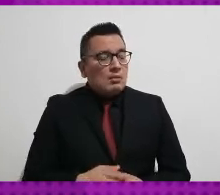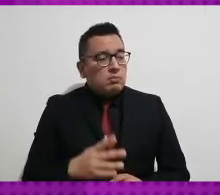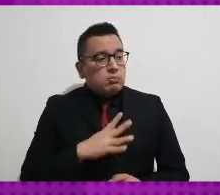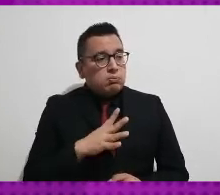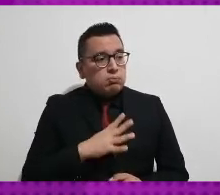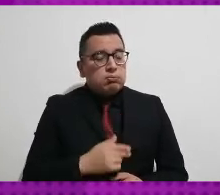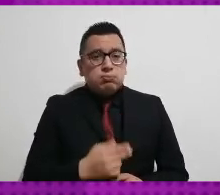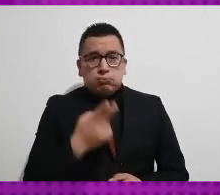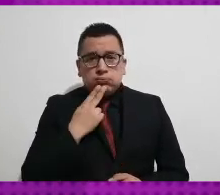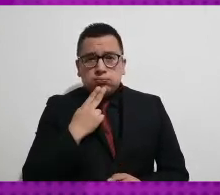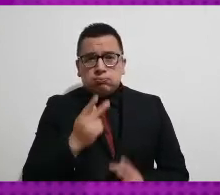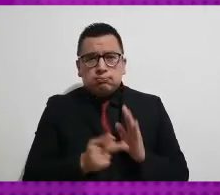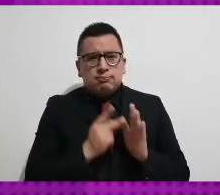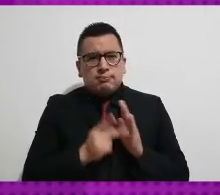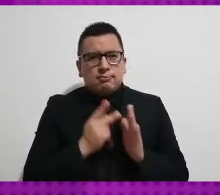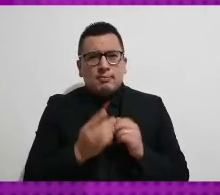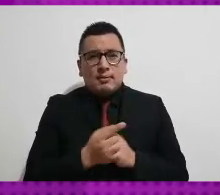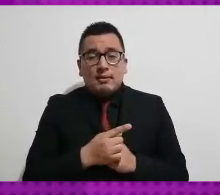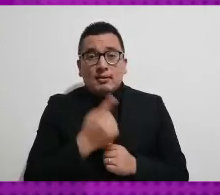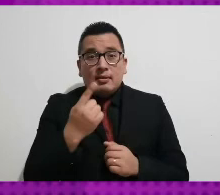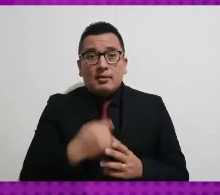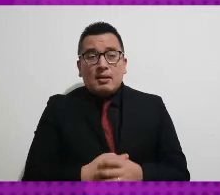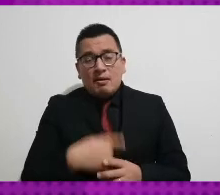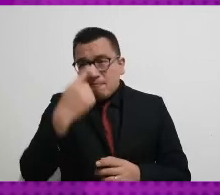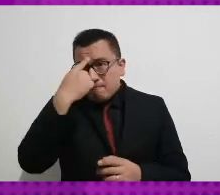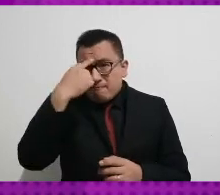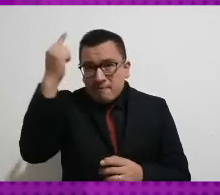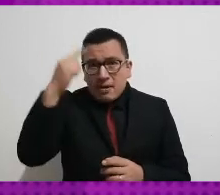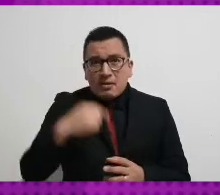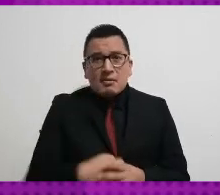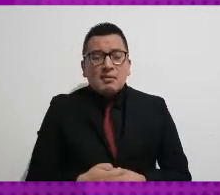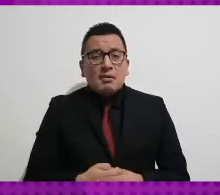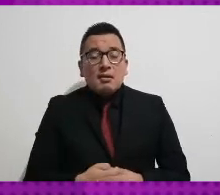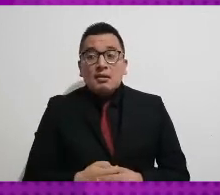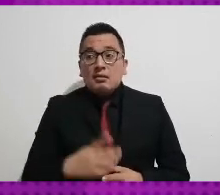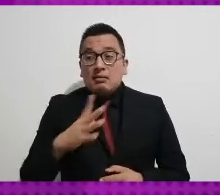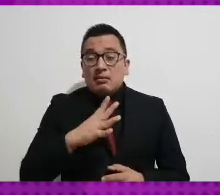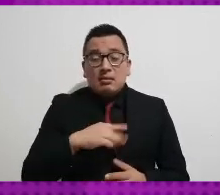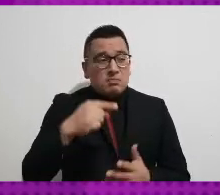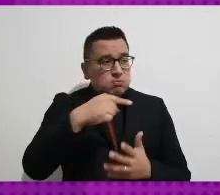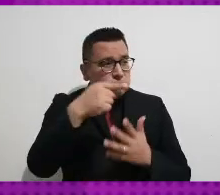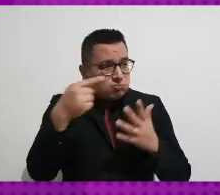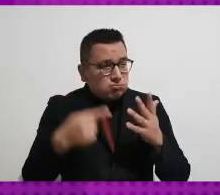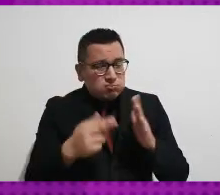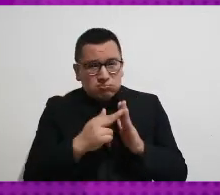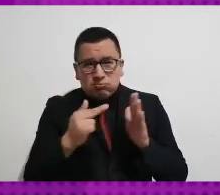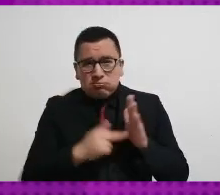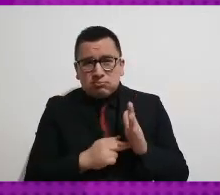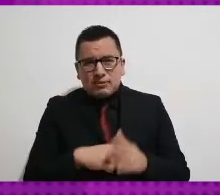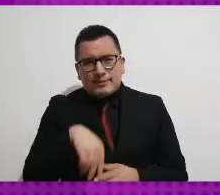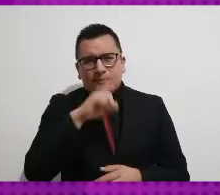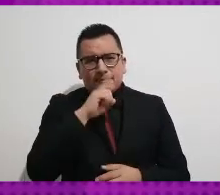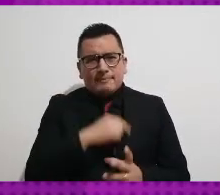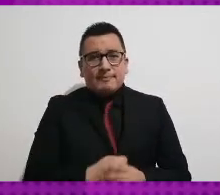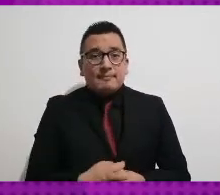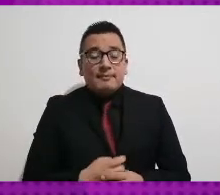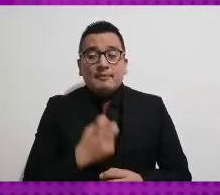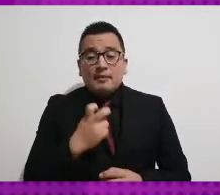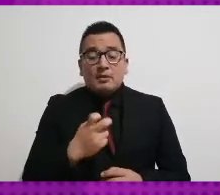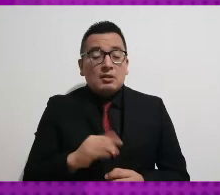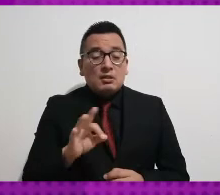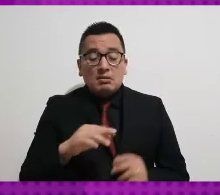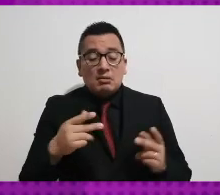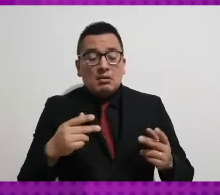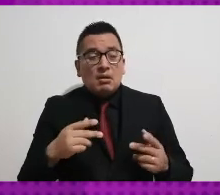se utiliza más de lo normal, ya que como tú lo comentas, es amigable, no requieres tantos requisitos y ya en su momento la